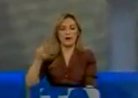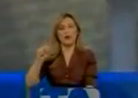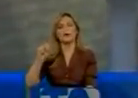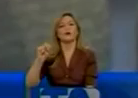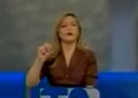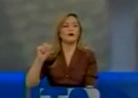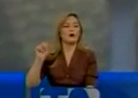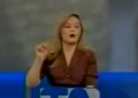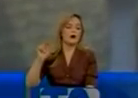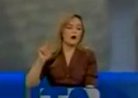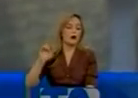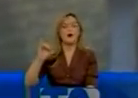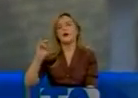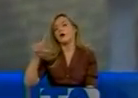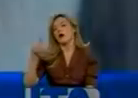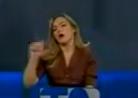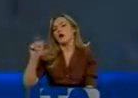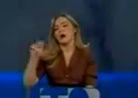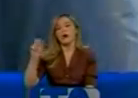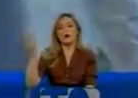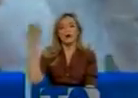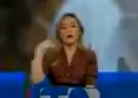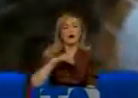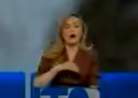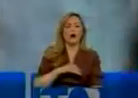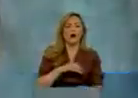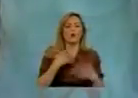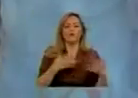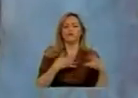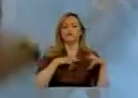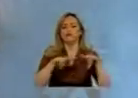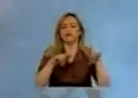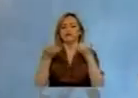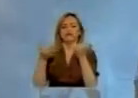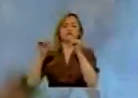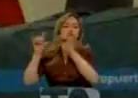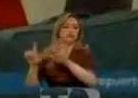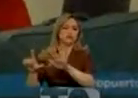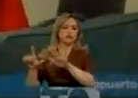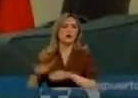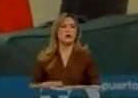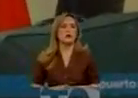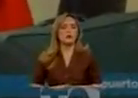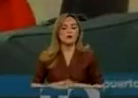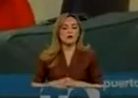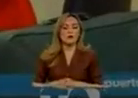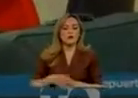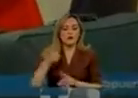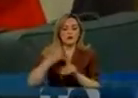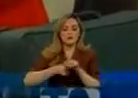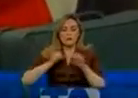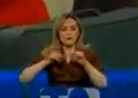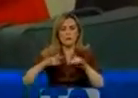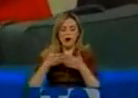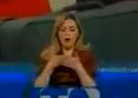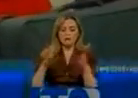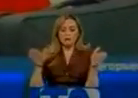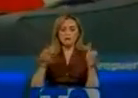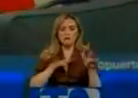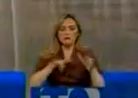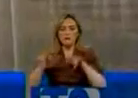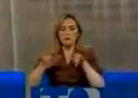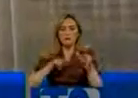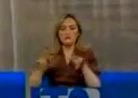a Estados Unidos. Actualmente tiene 7. Pese a que desde el 14 de septiembre fueron levantadas las restricciones que regían durante el estado de excepción para